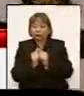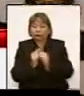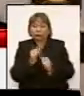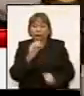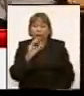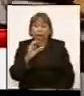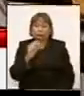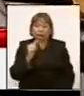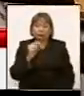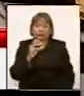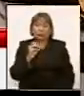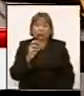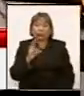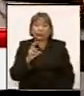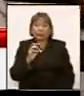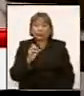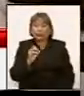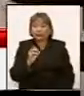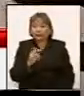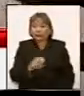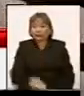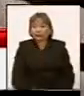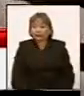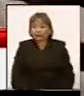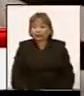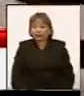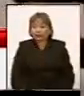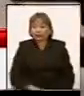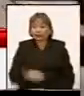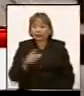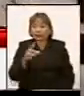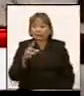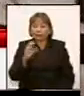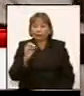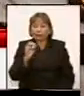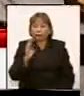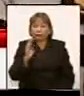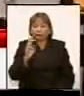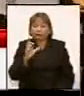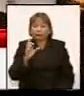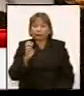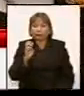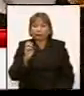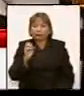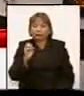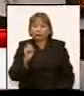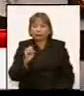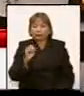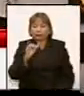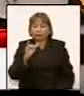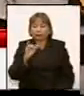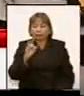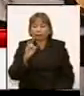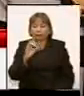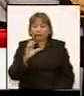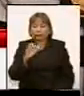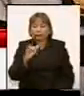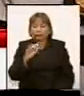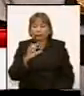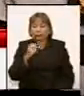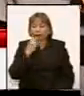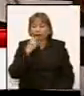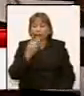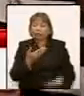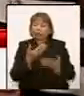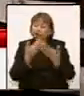Carlos Domínguez y Roy Ventura, la congresista Lisbeth Robles y el congresista Yuyes. Importante audiencia donde